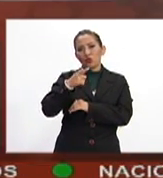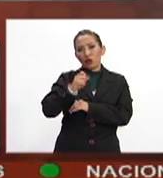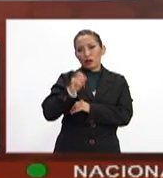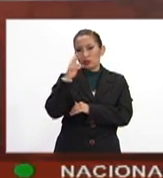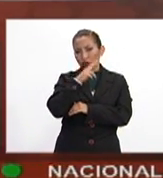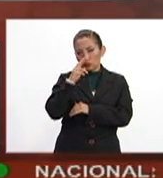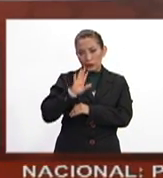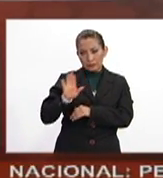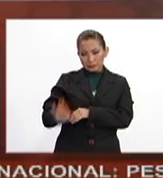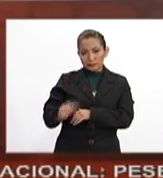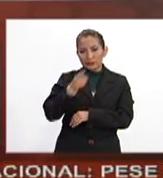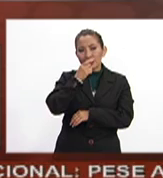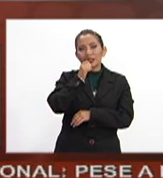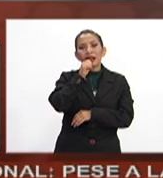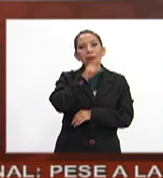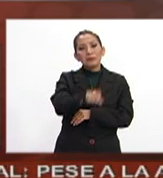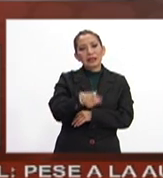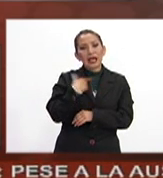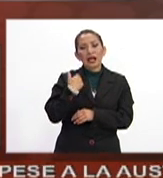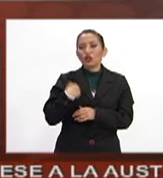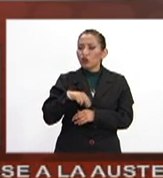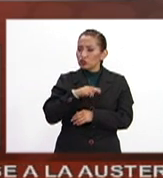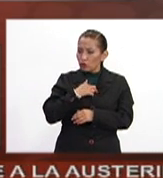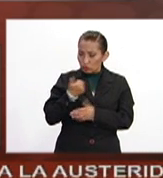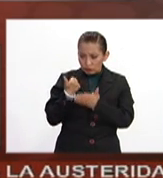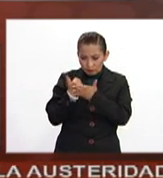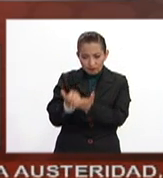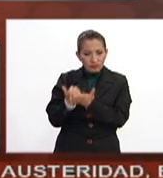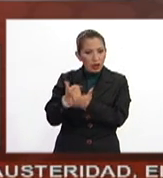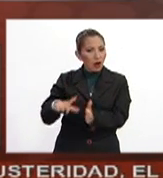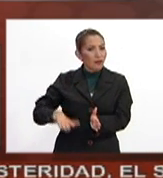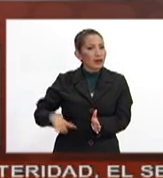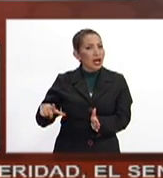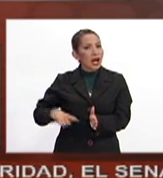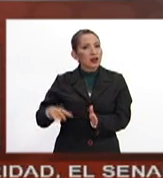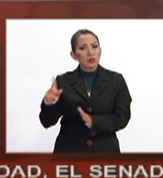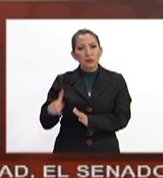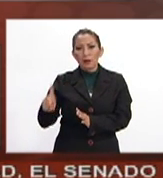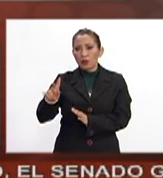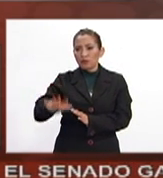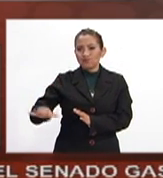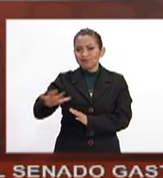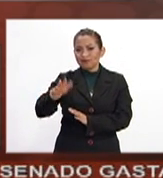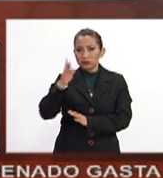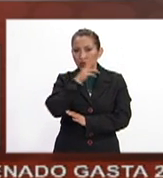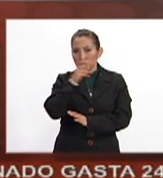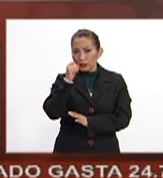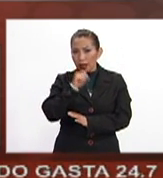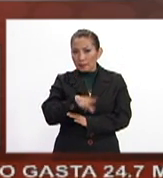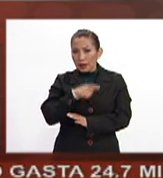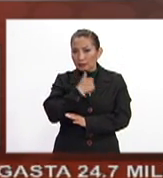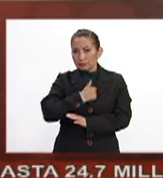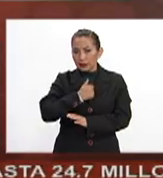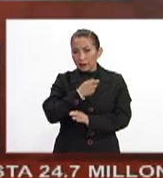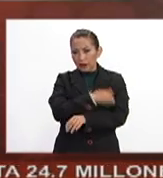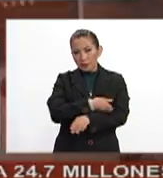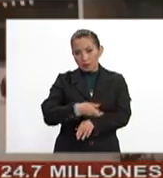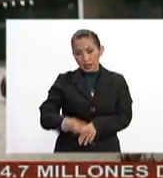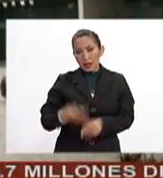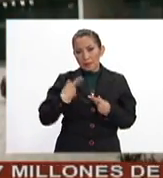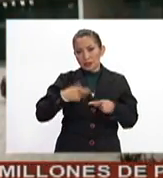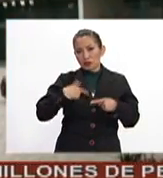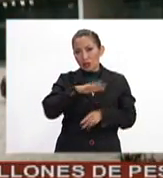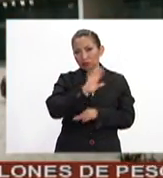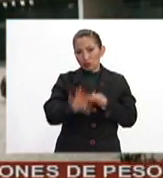También escribió: transmito nuestra solidaridad al gobierno y pueblo de Rusia, así como nuestras condolencias para los familiares de